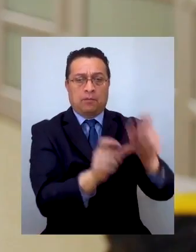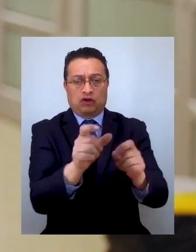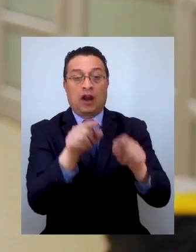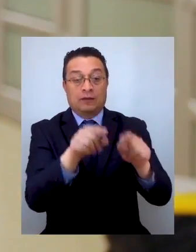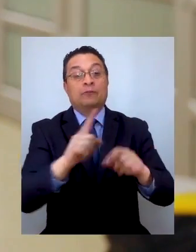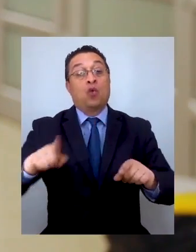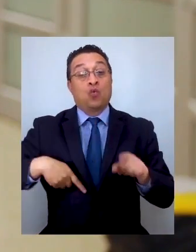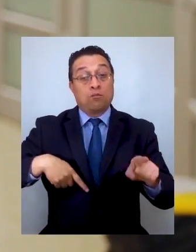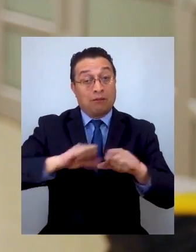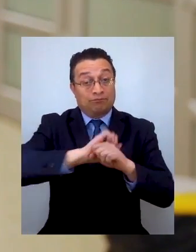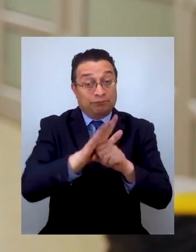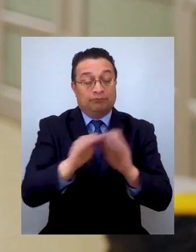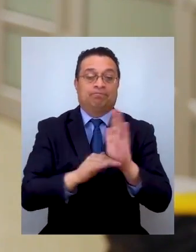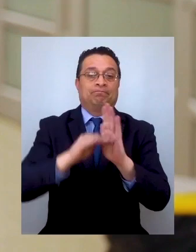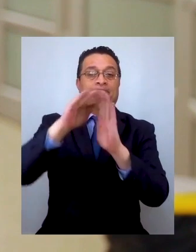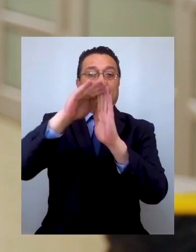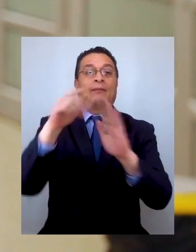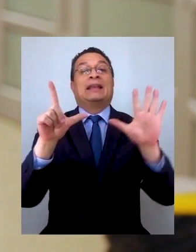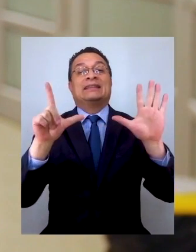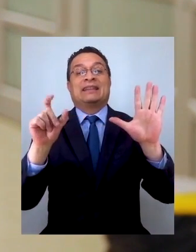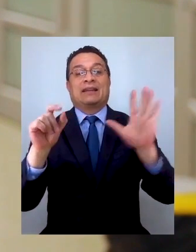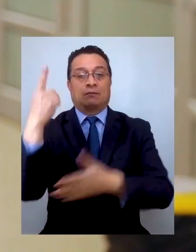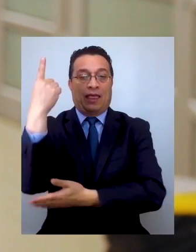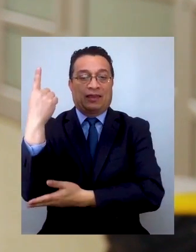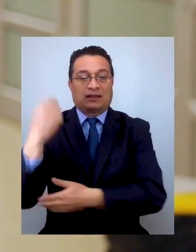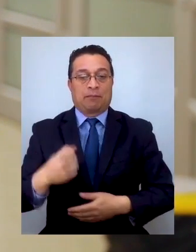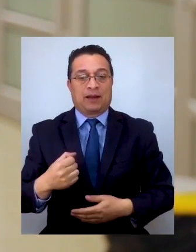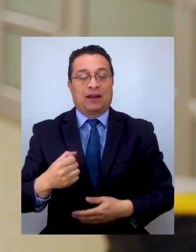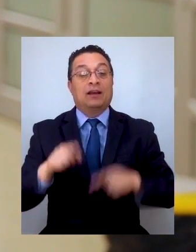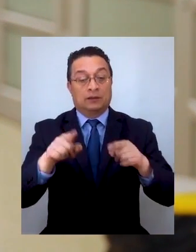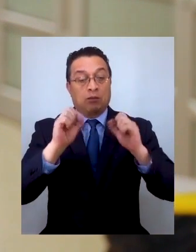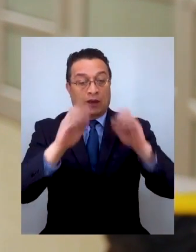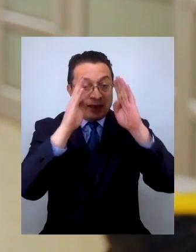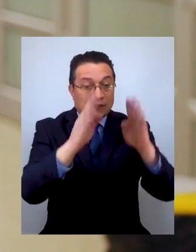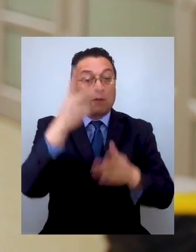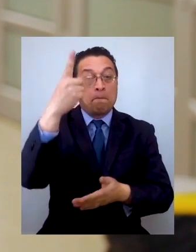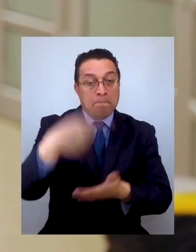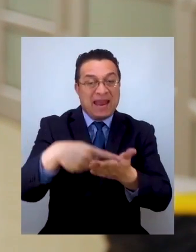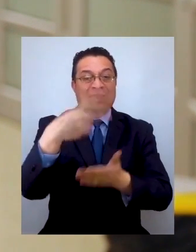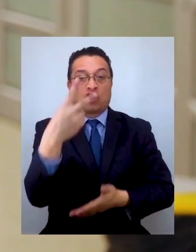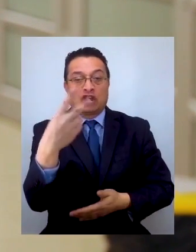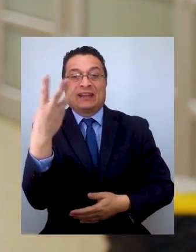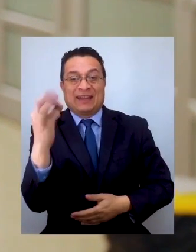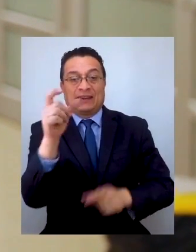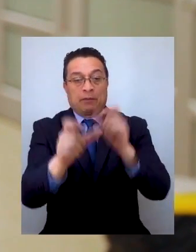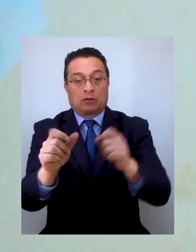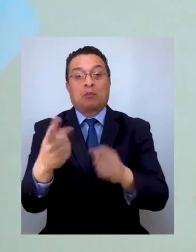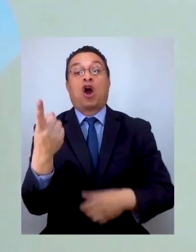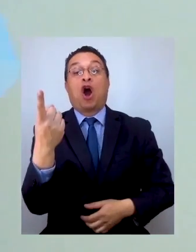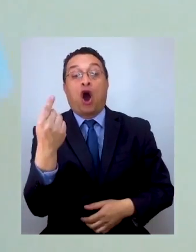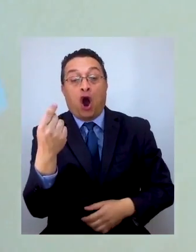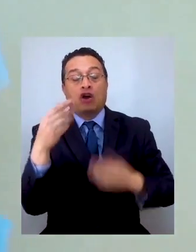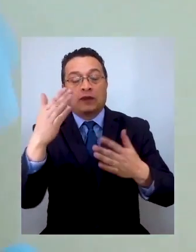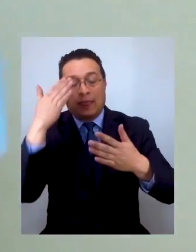20 pacientes, debido a la pandemia aumentó hasta 70 cupos en diciembre. Eso permitió atender 1.230 personas con un